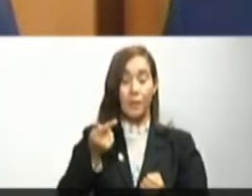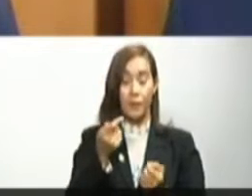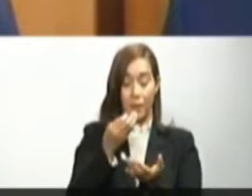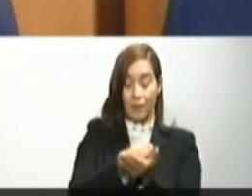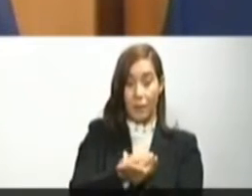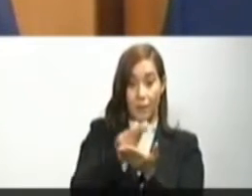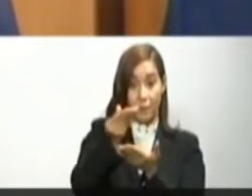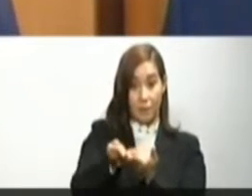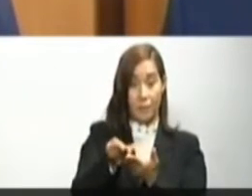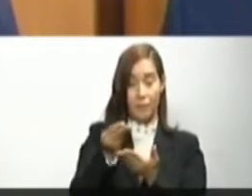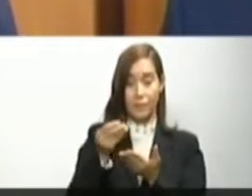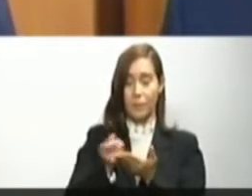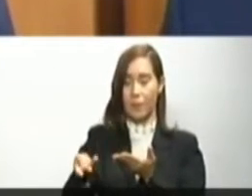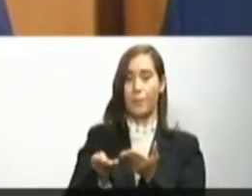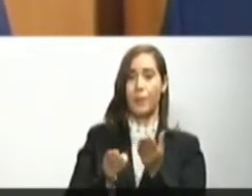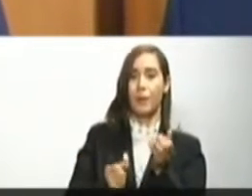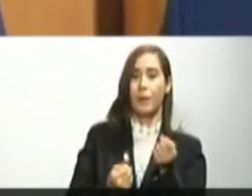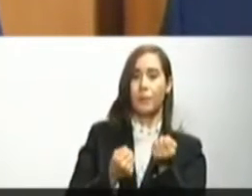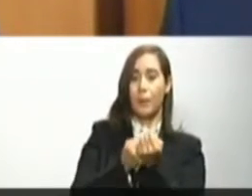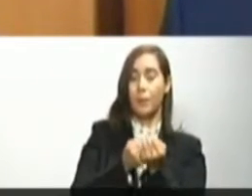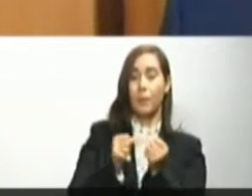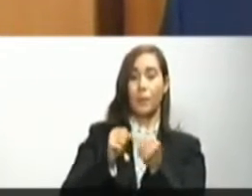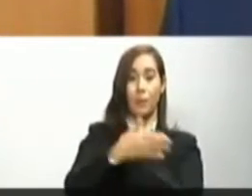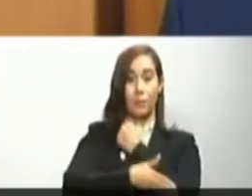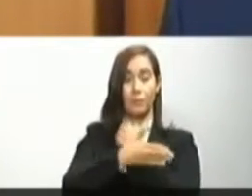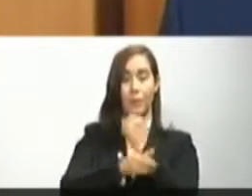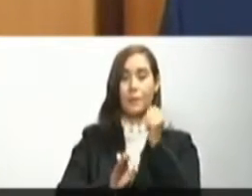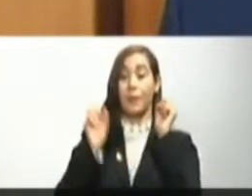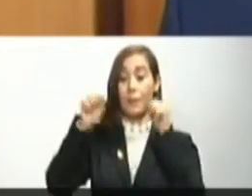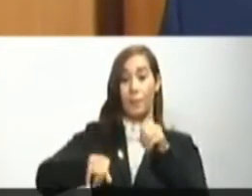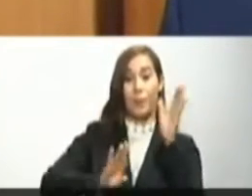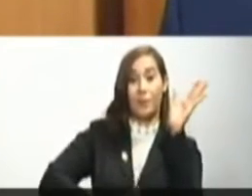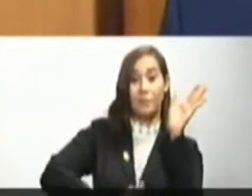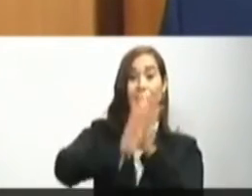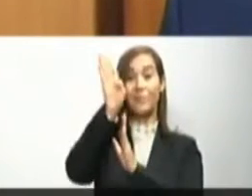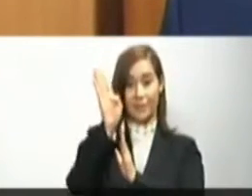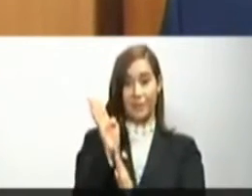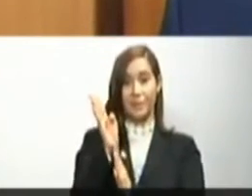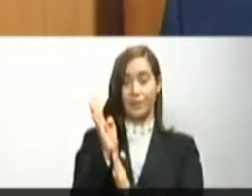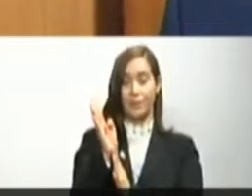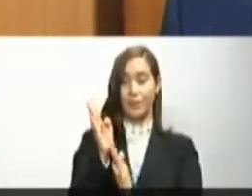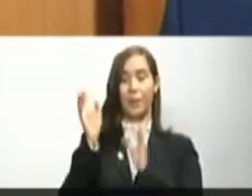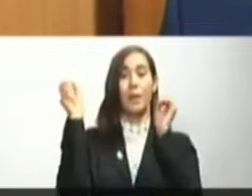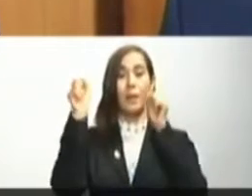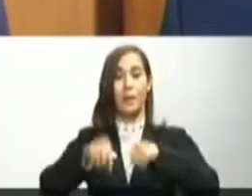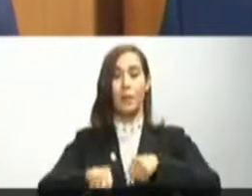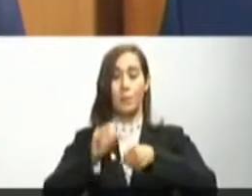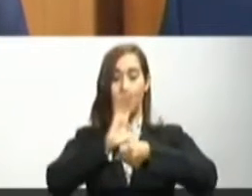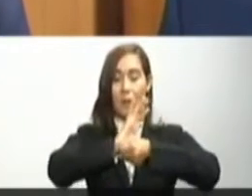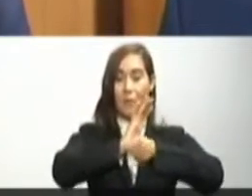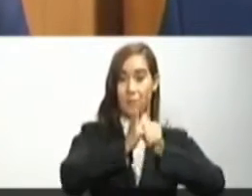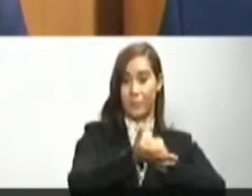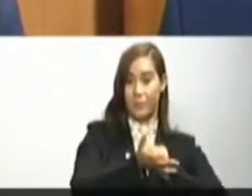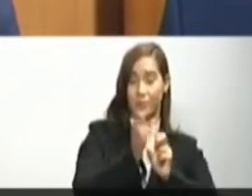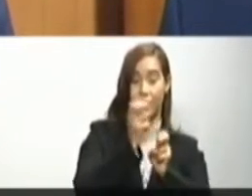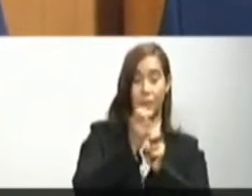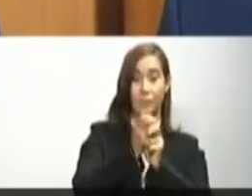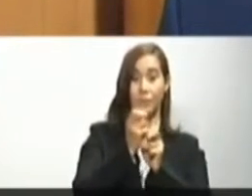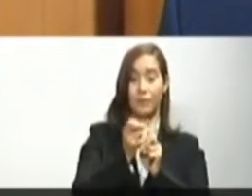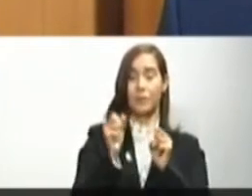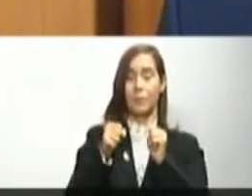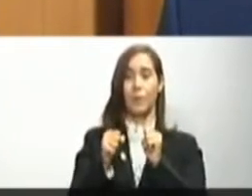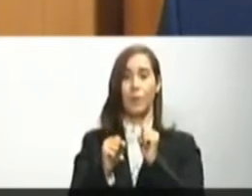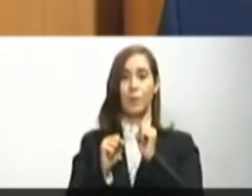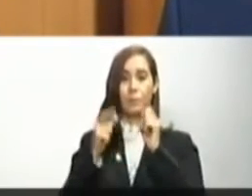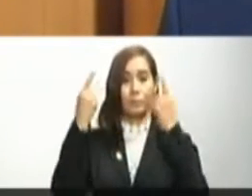impulsar y alentar el desarrollo económico y productivo, con el fin de que todos puedan salir de la actual situación con las